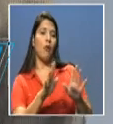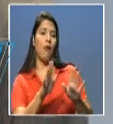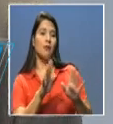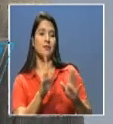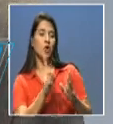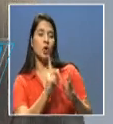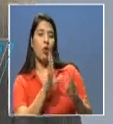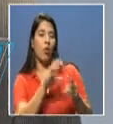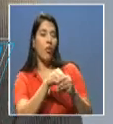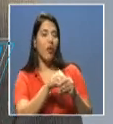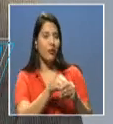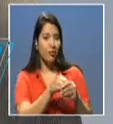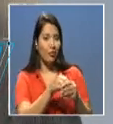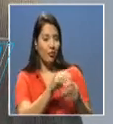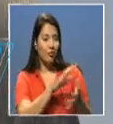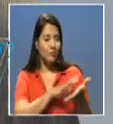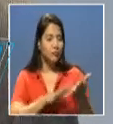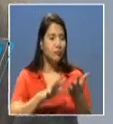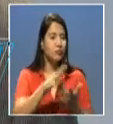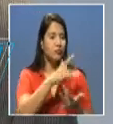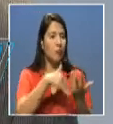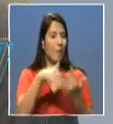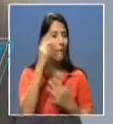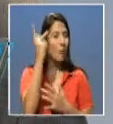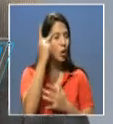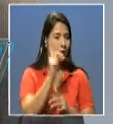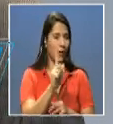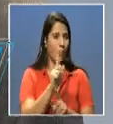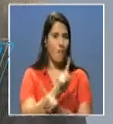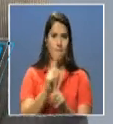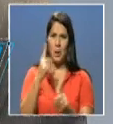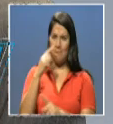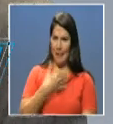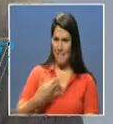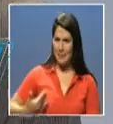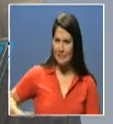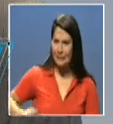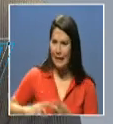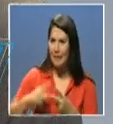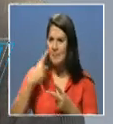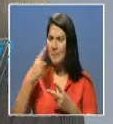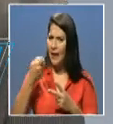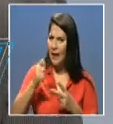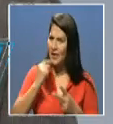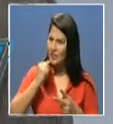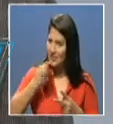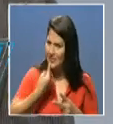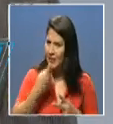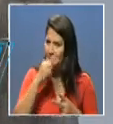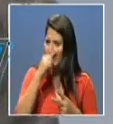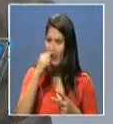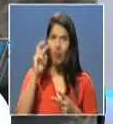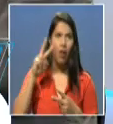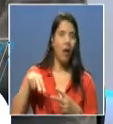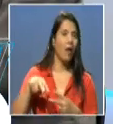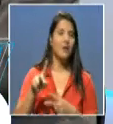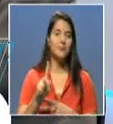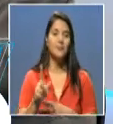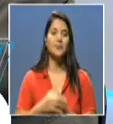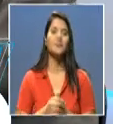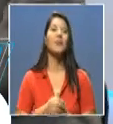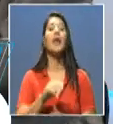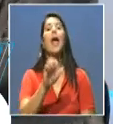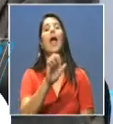pie, pero no para el presidente de la República, no para medios de comunicación serios que lo minimizaron. Don Ewald Acuña